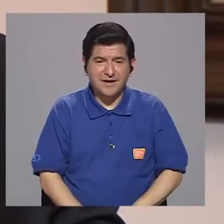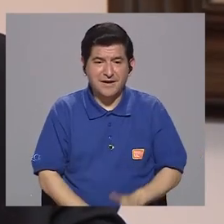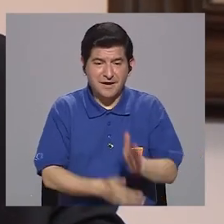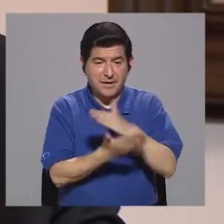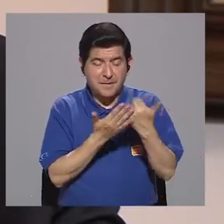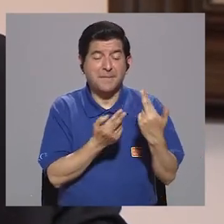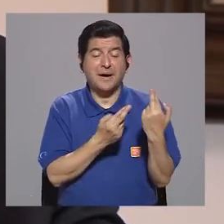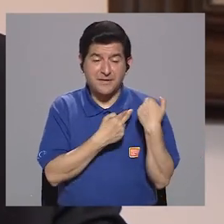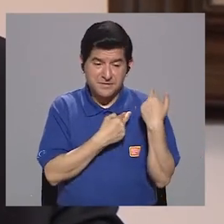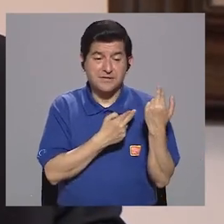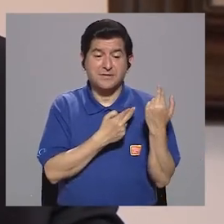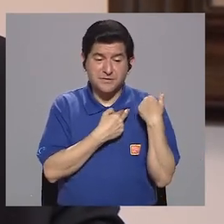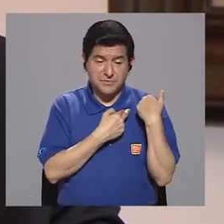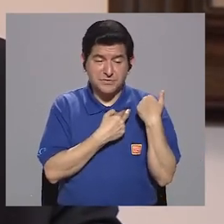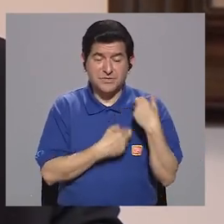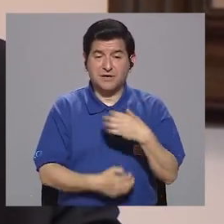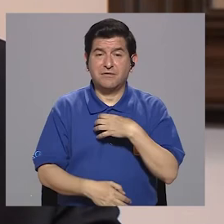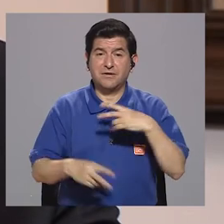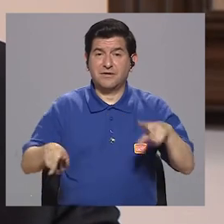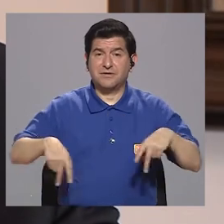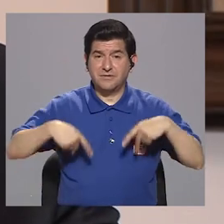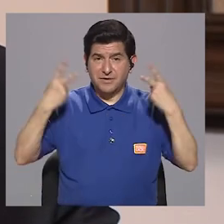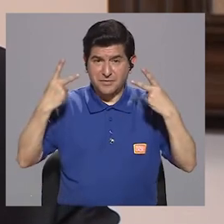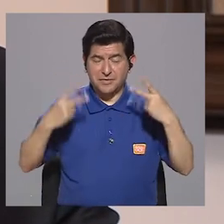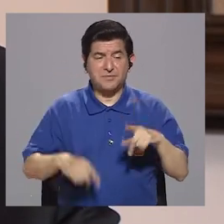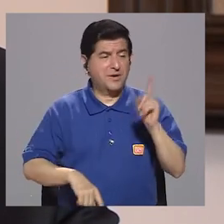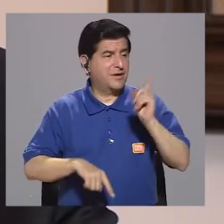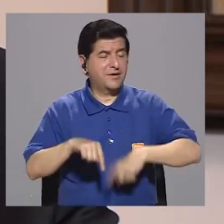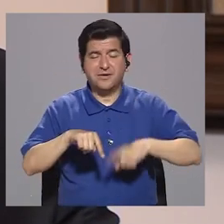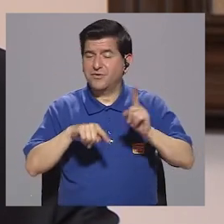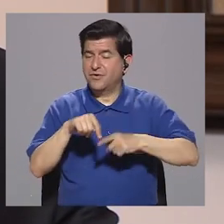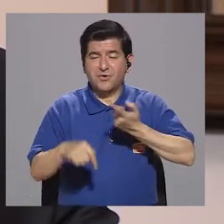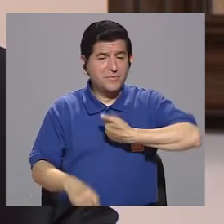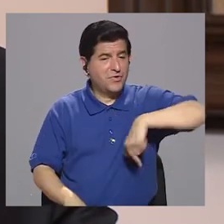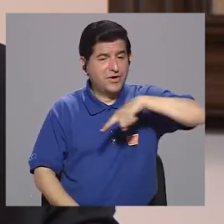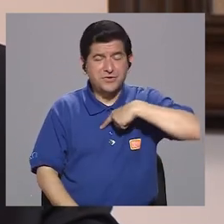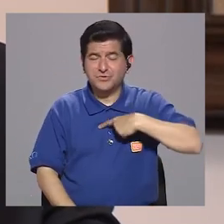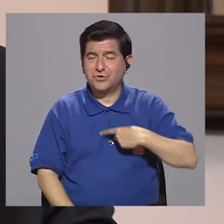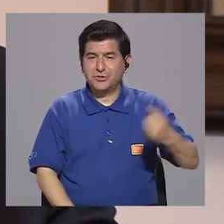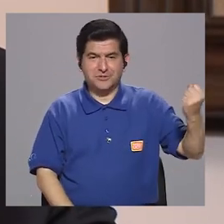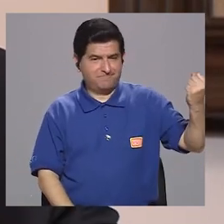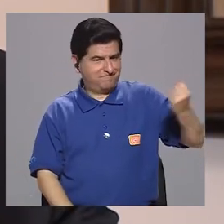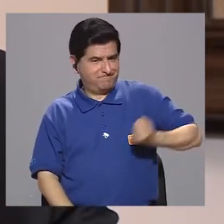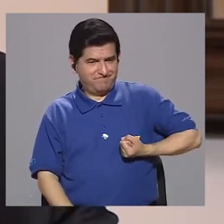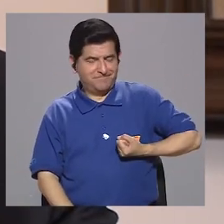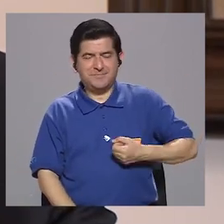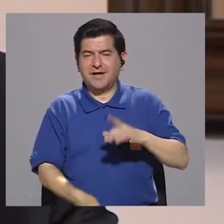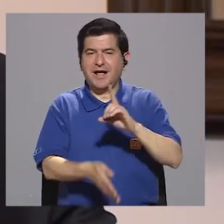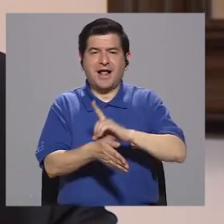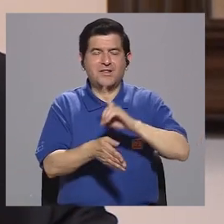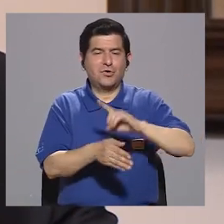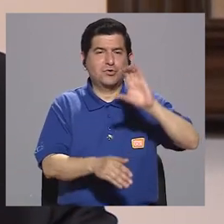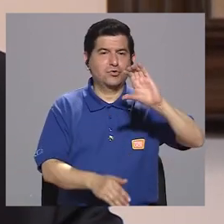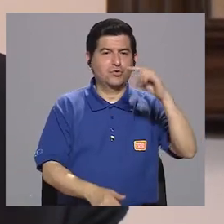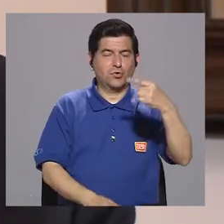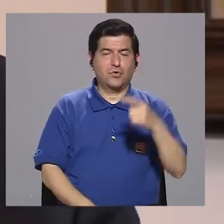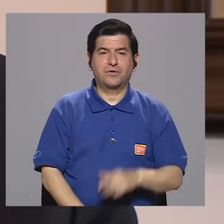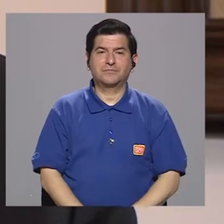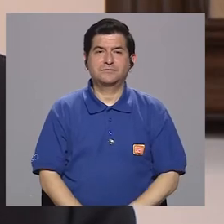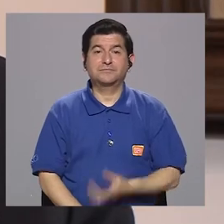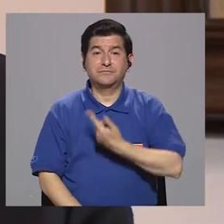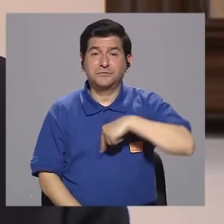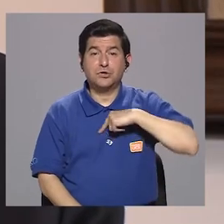parte responsable de nuestra vida. Nosotros no podemos traicionar al doctor Calderón Guardia si